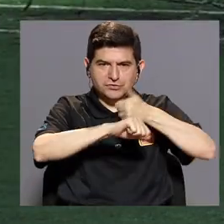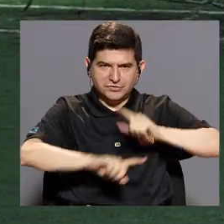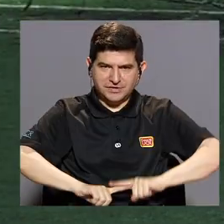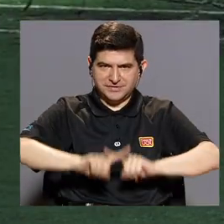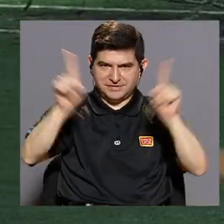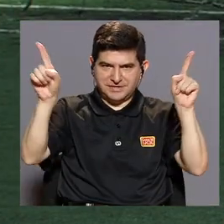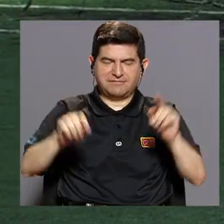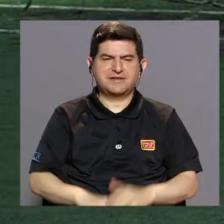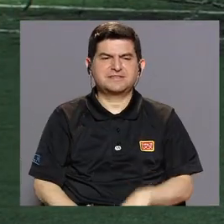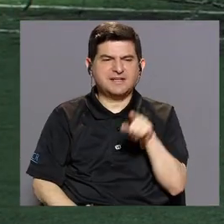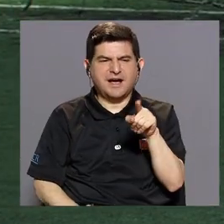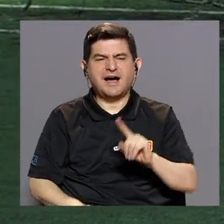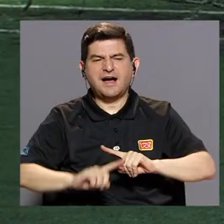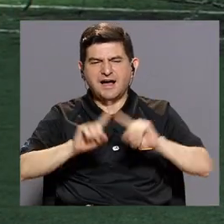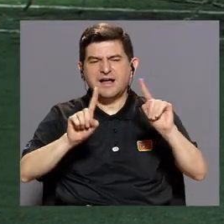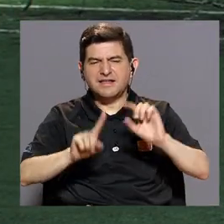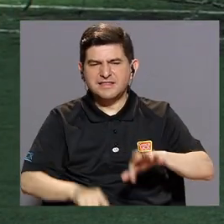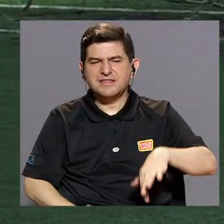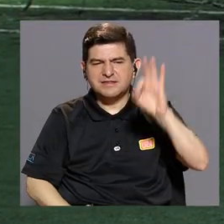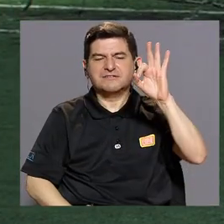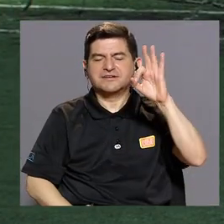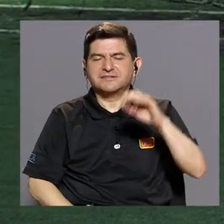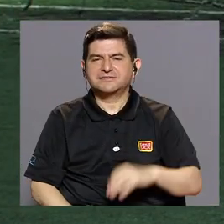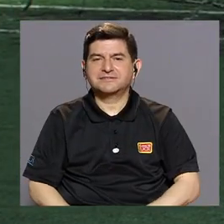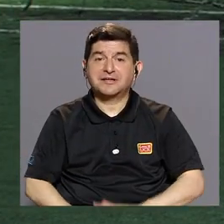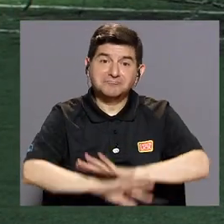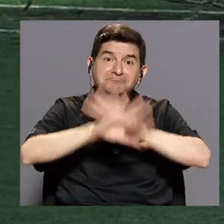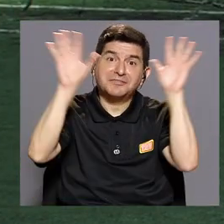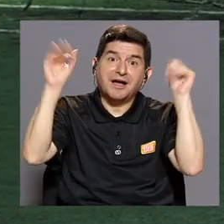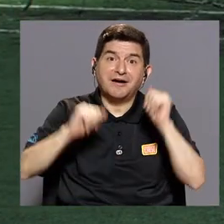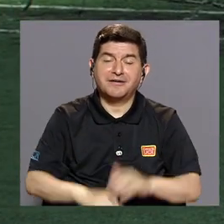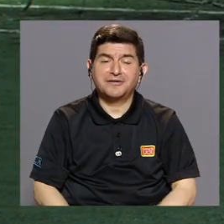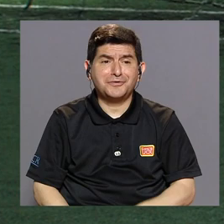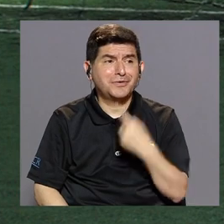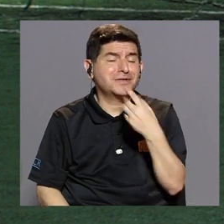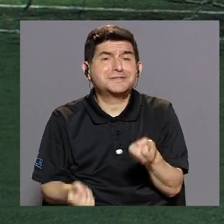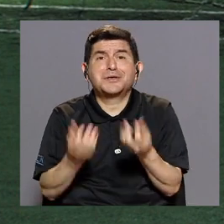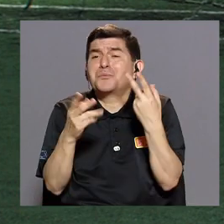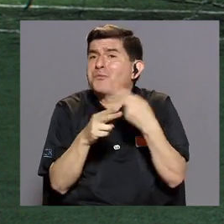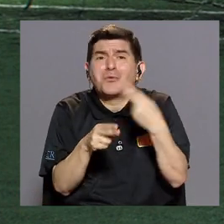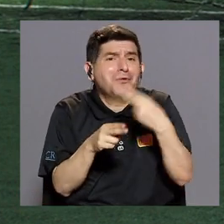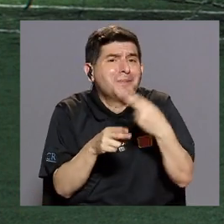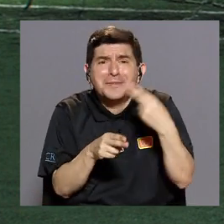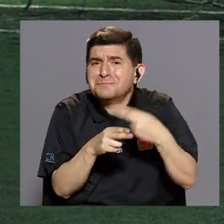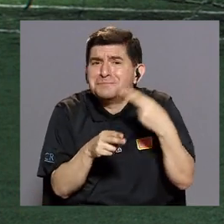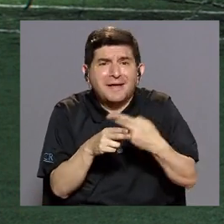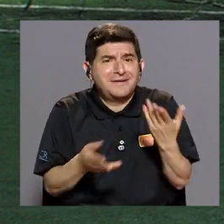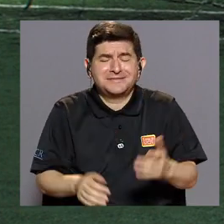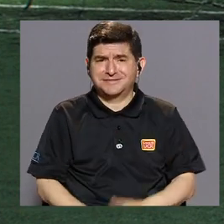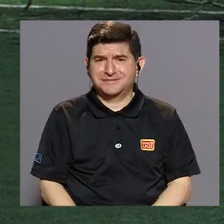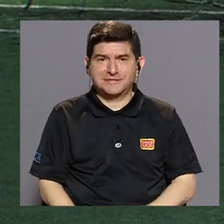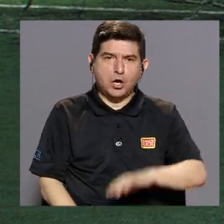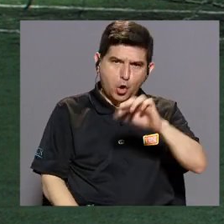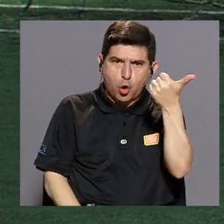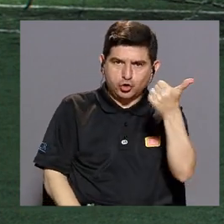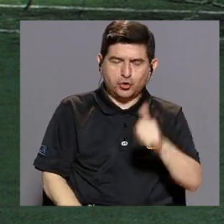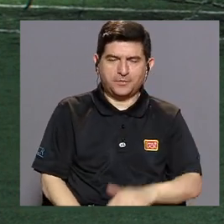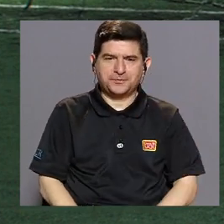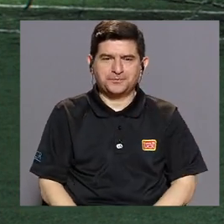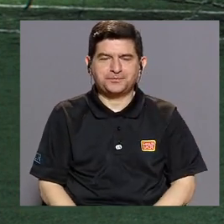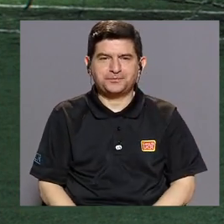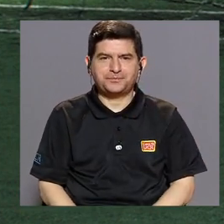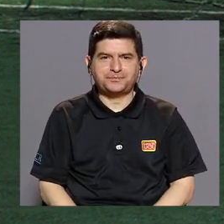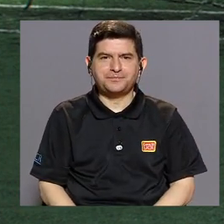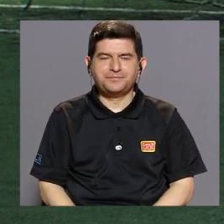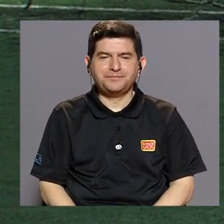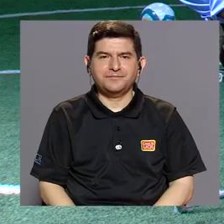diferencia y vos decís, aquí hay algo diferente. Y claro, ¿verdad? Y podría decir un montón de nombres más, o sea, voy a poner otro, ¿verdad? El